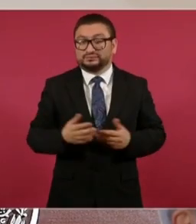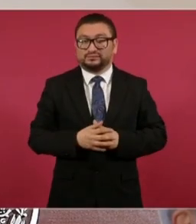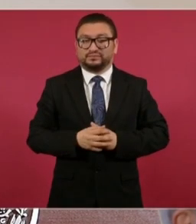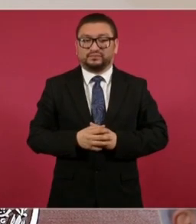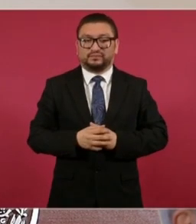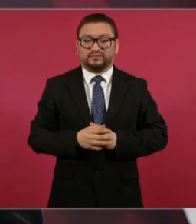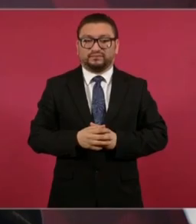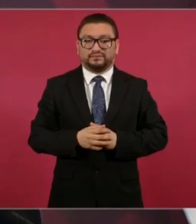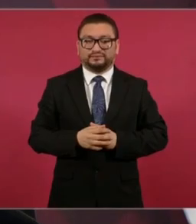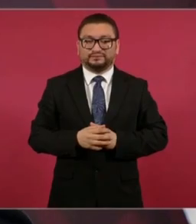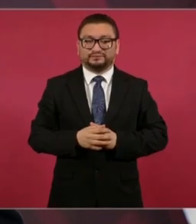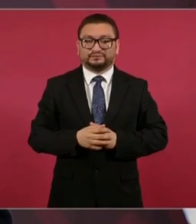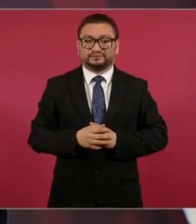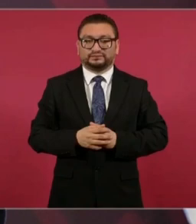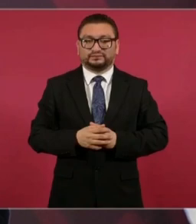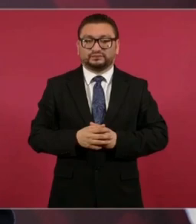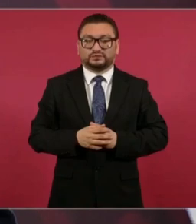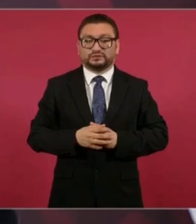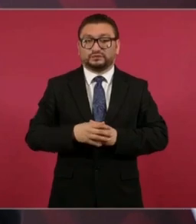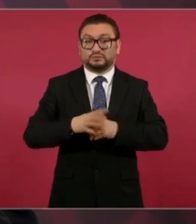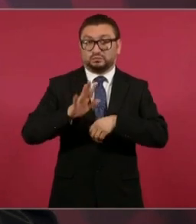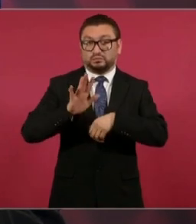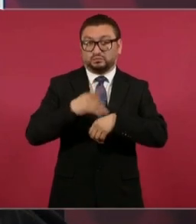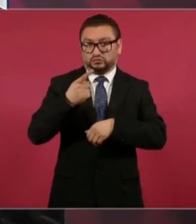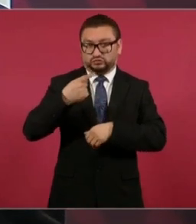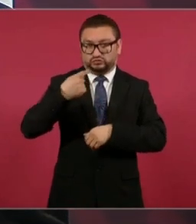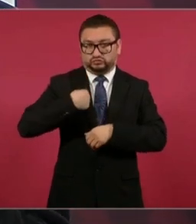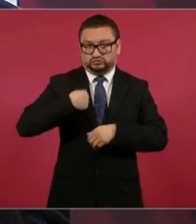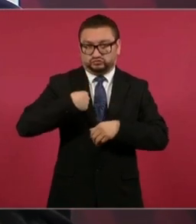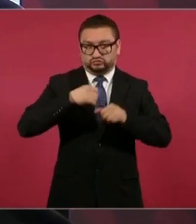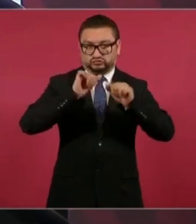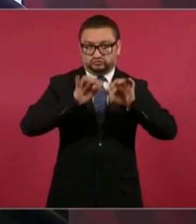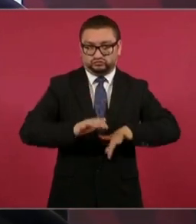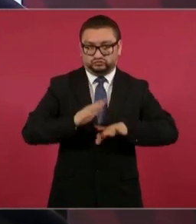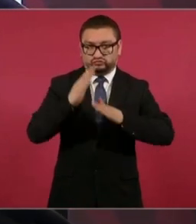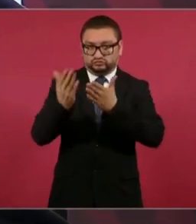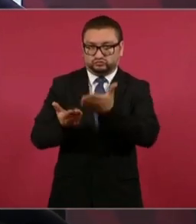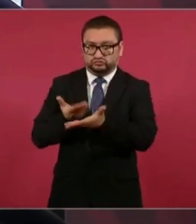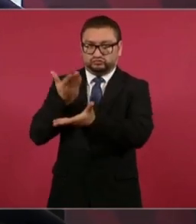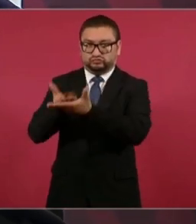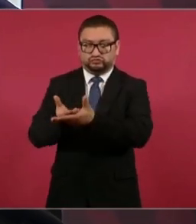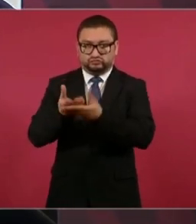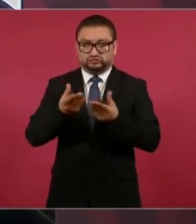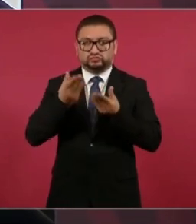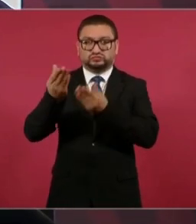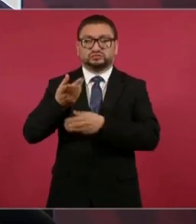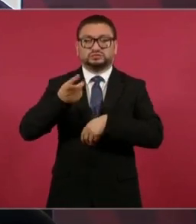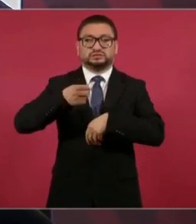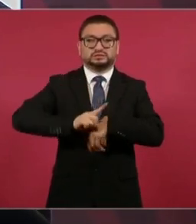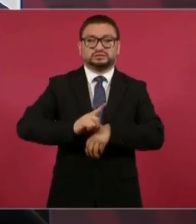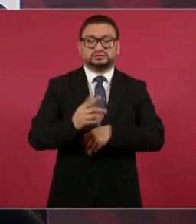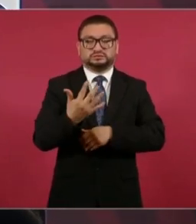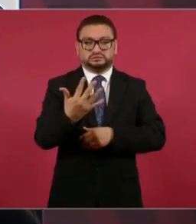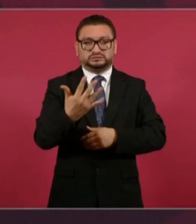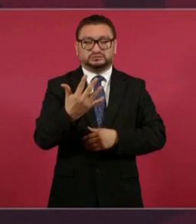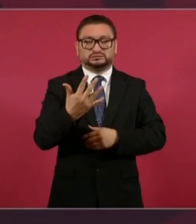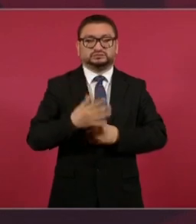legislatura Porque de voy mandar este paquete el día